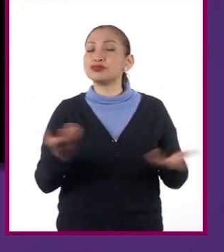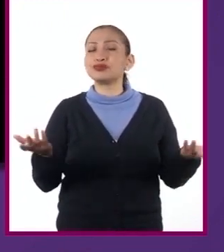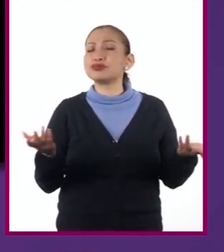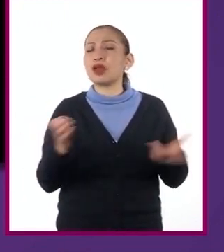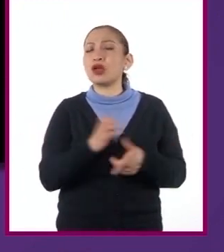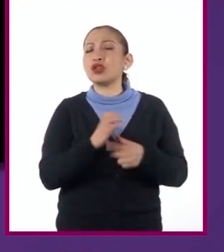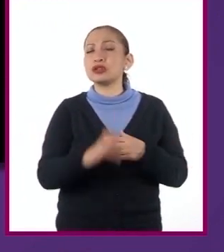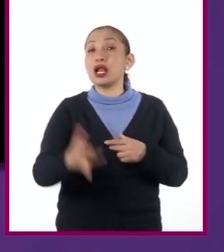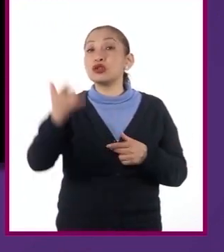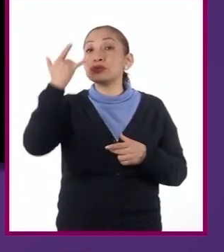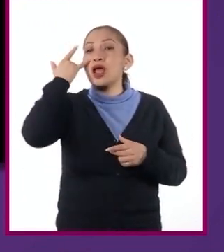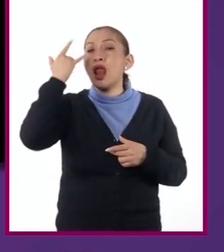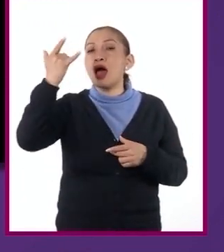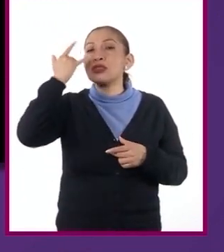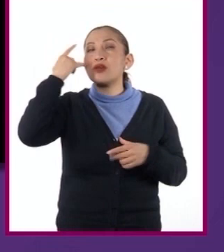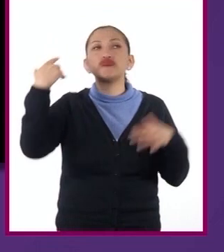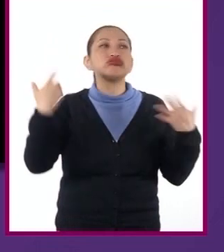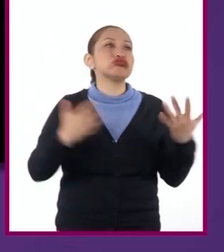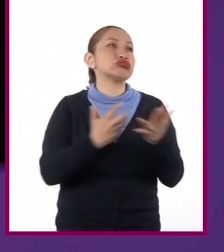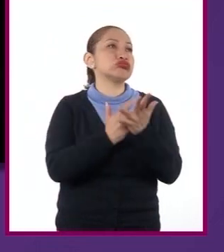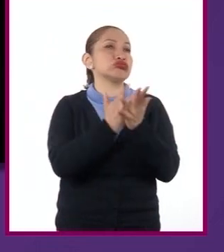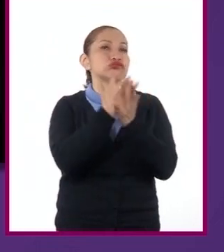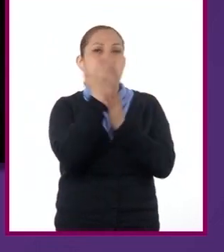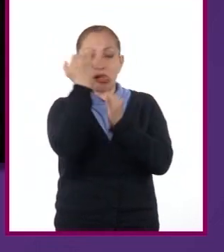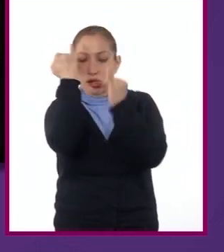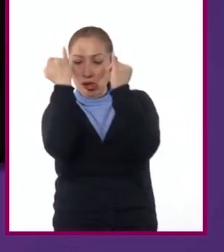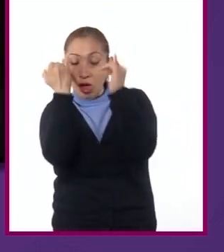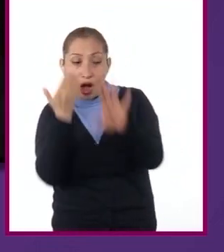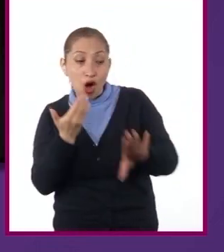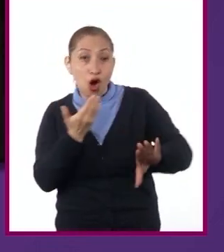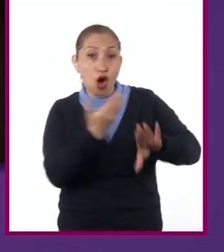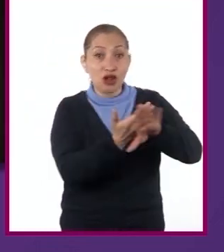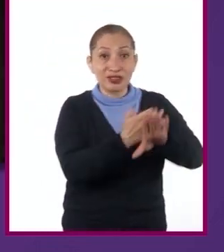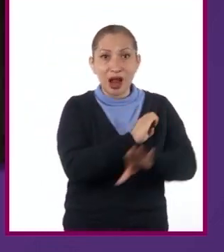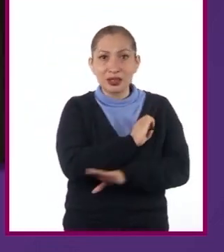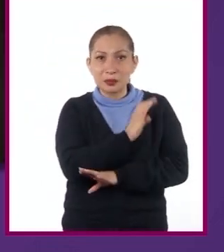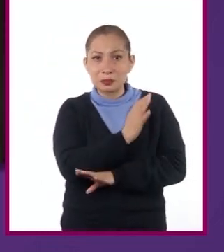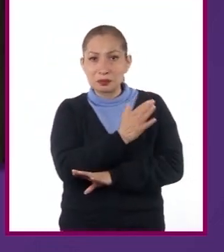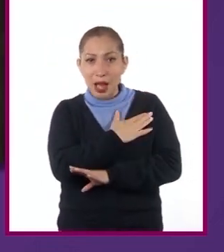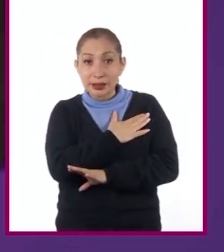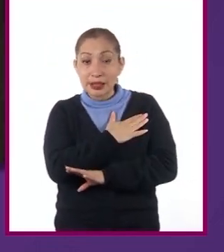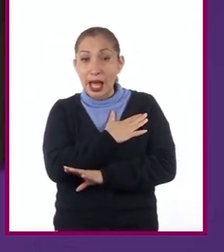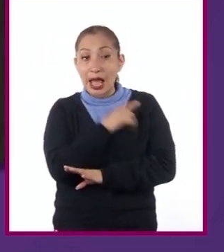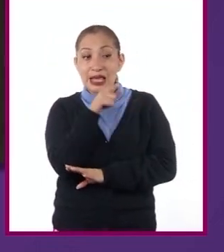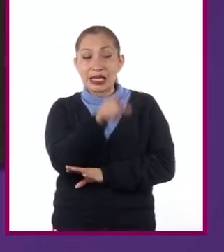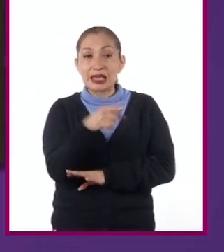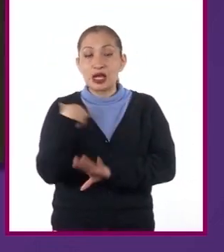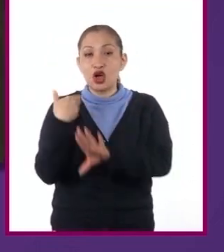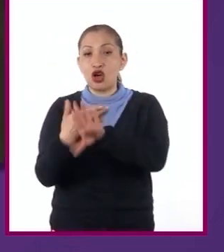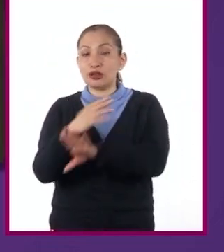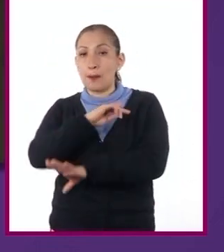Entonces, la piratería se desata como estrategia en contra del Imperio Español y la corona portuguesa.